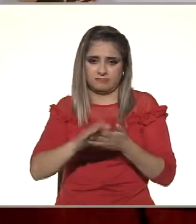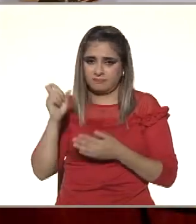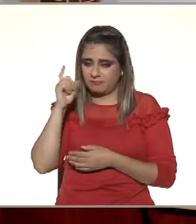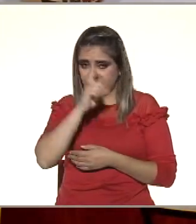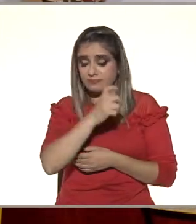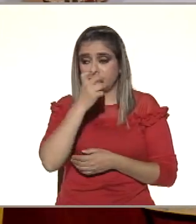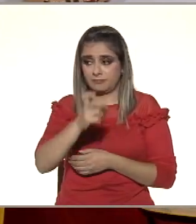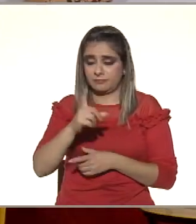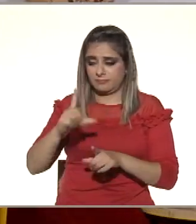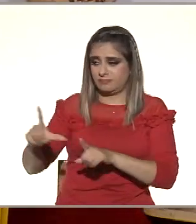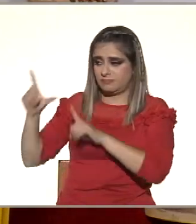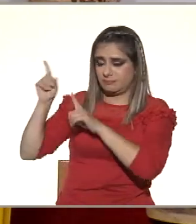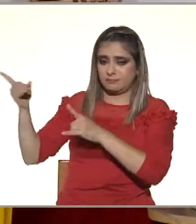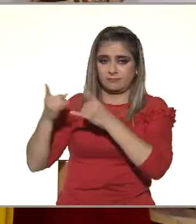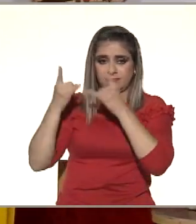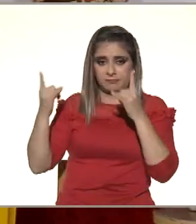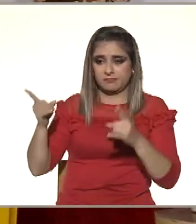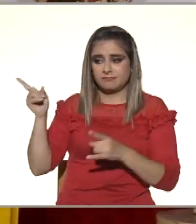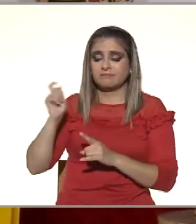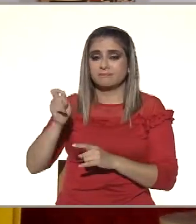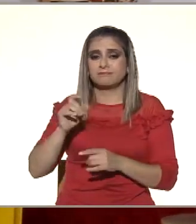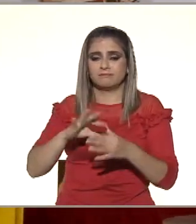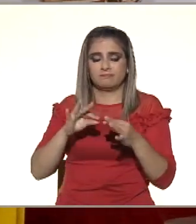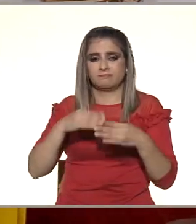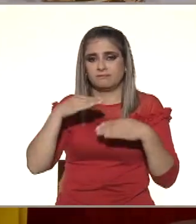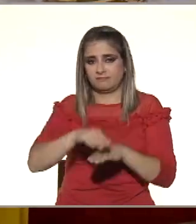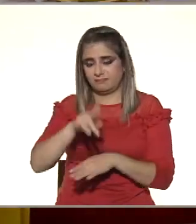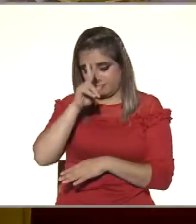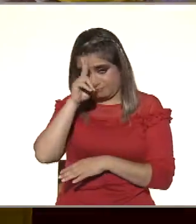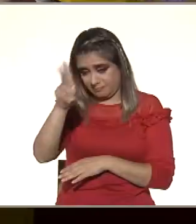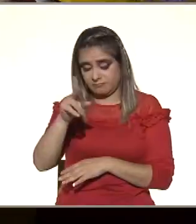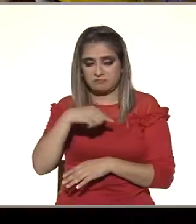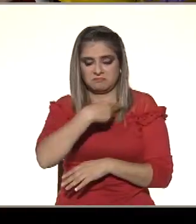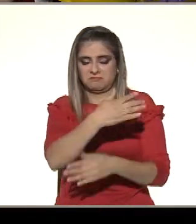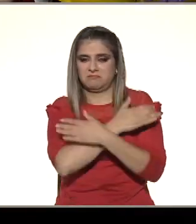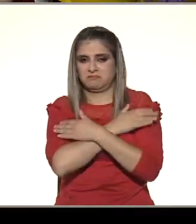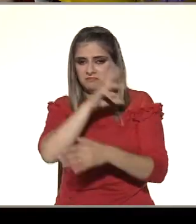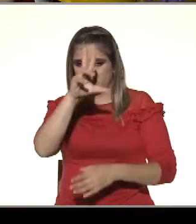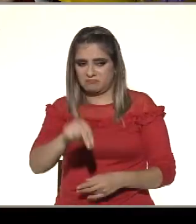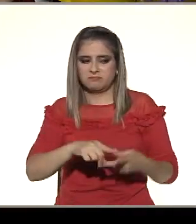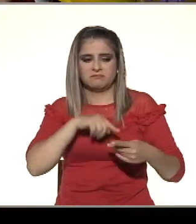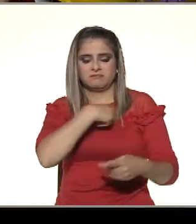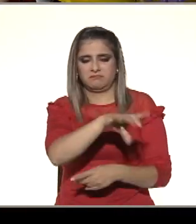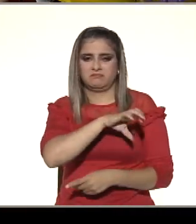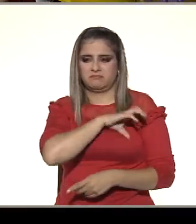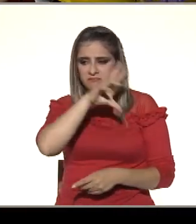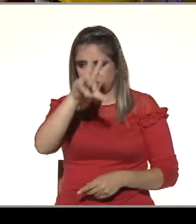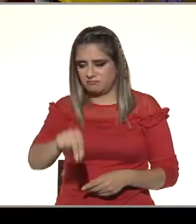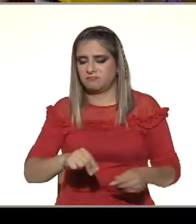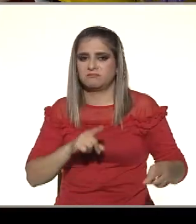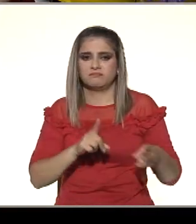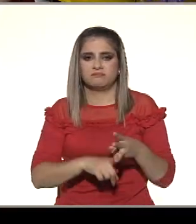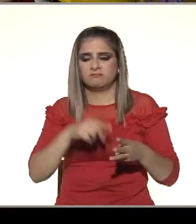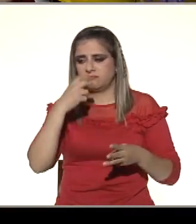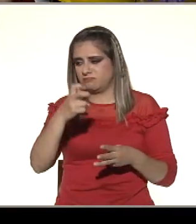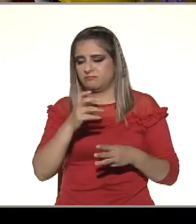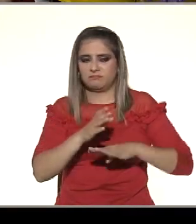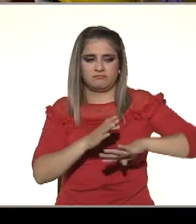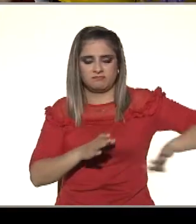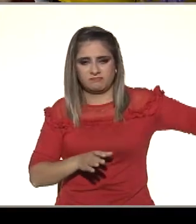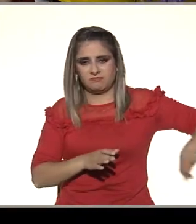testimonio, pues la venganza, ¿no? Ahora no te abrazo, ahora no te quiero, ahora, ¿no? Olivia.